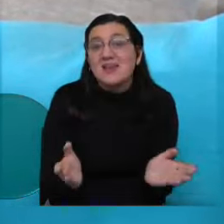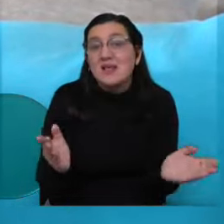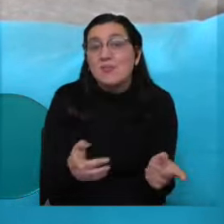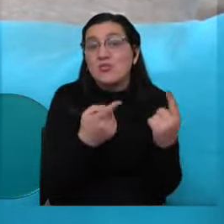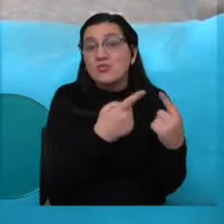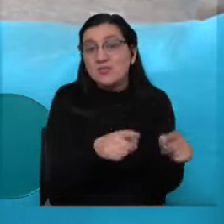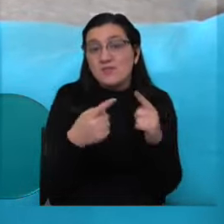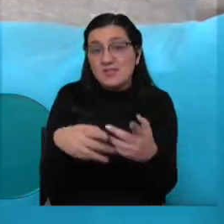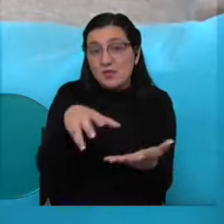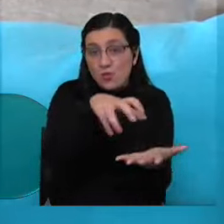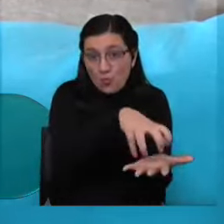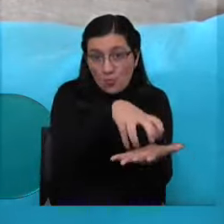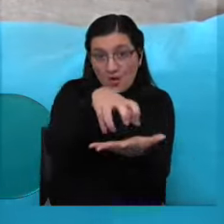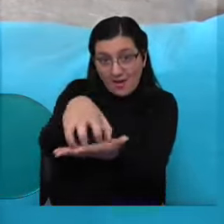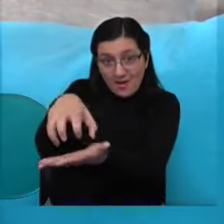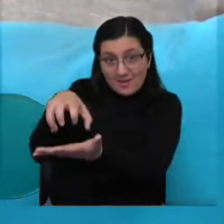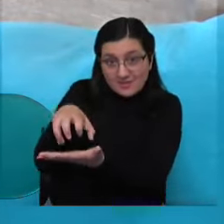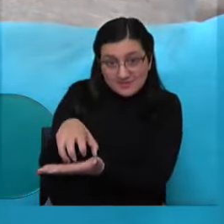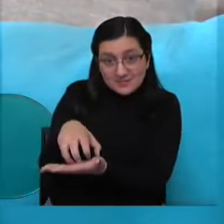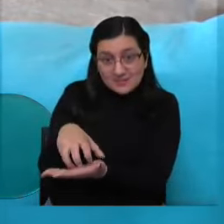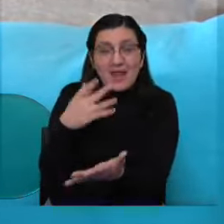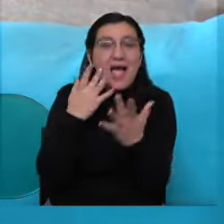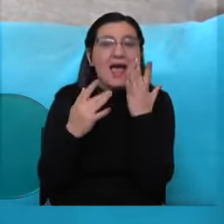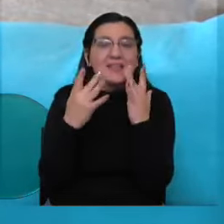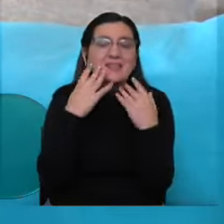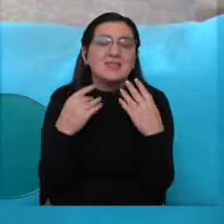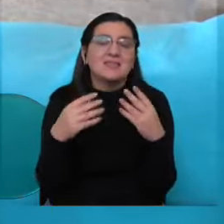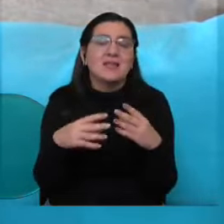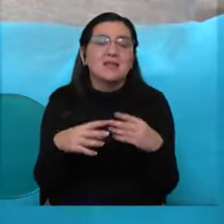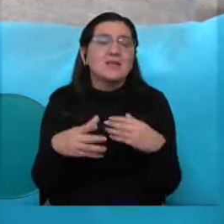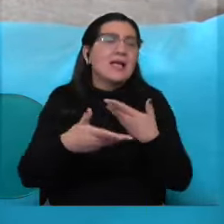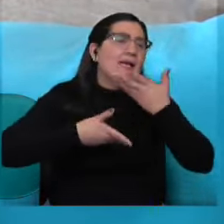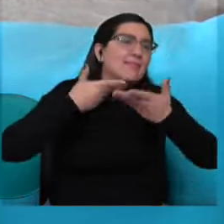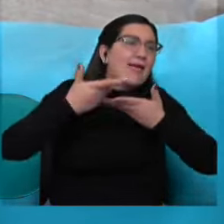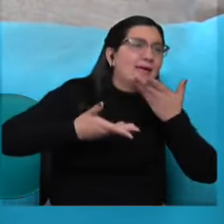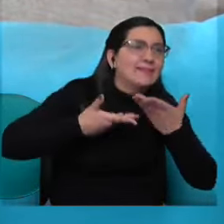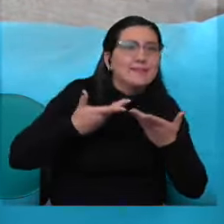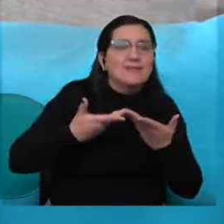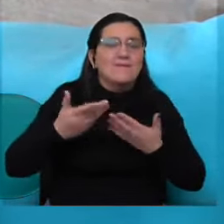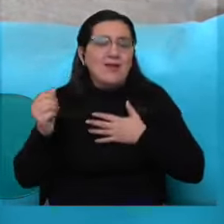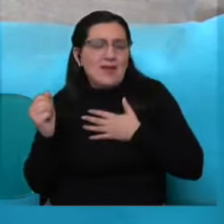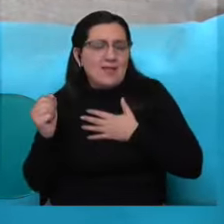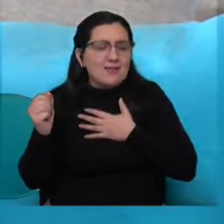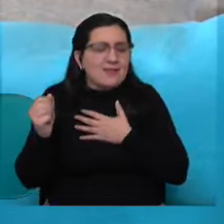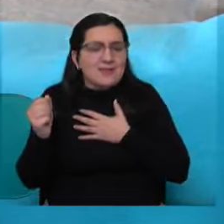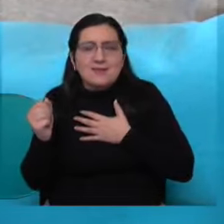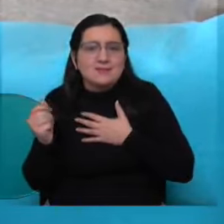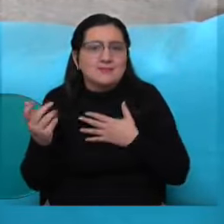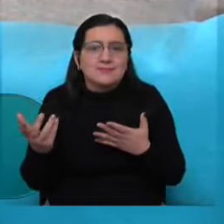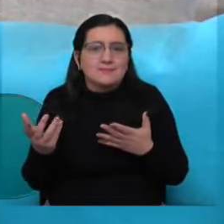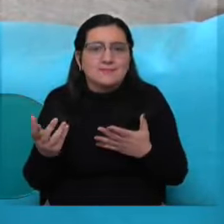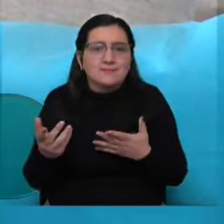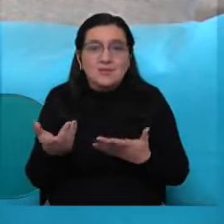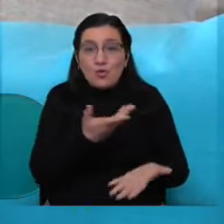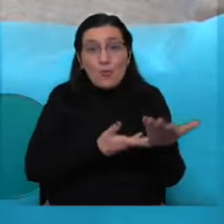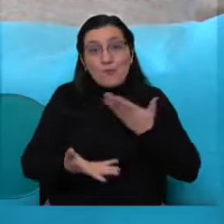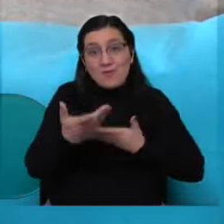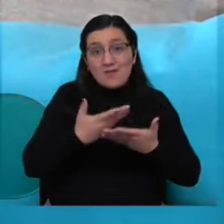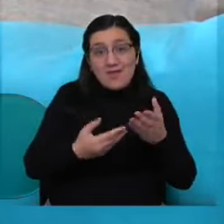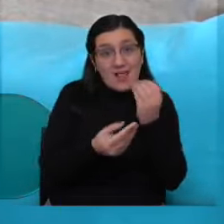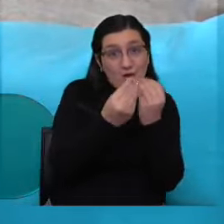espacios para artistas plásticos actores cantantes eh bailarines y bueno convive todo eso